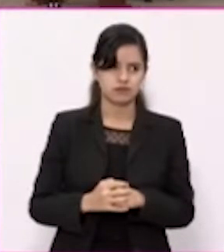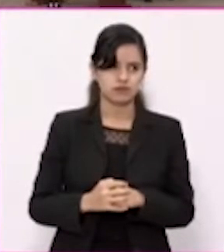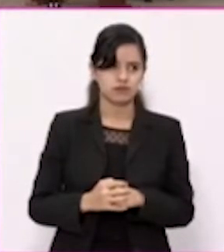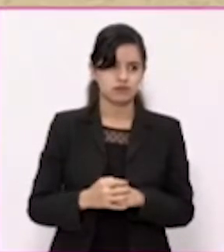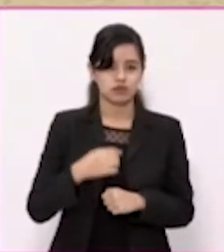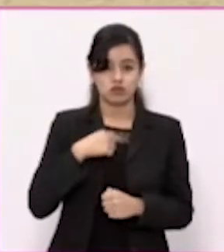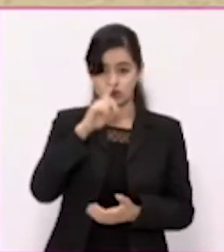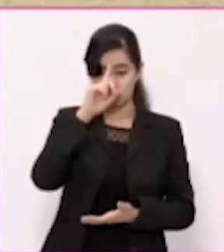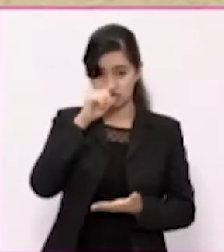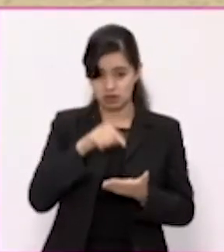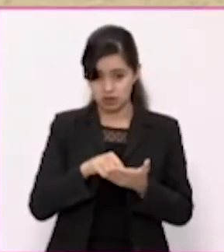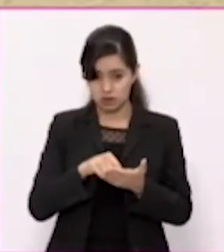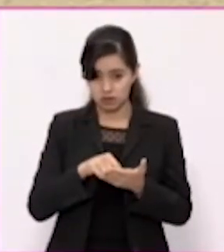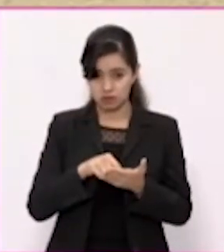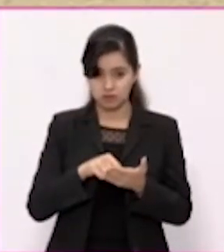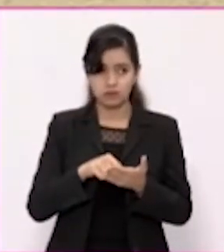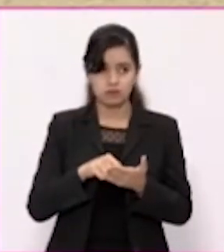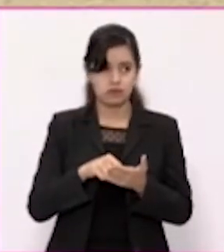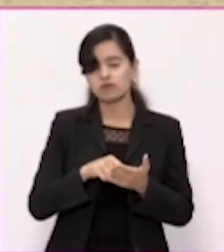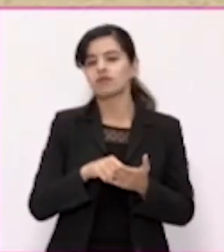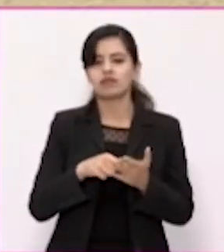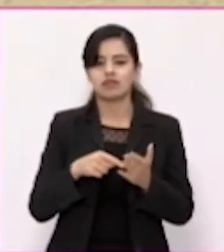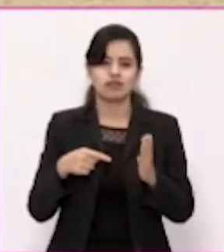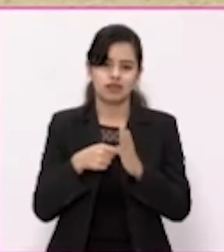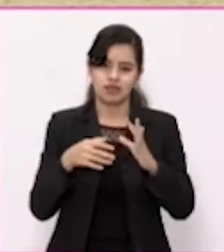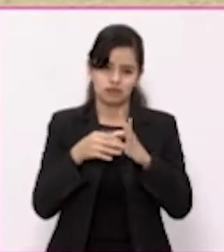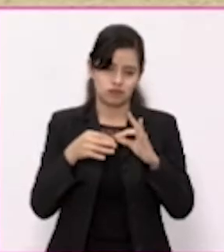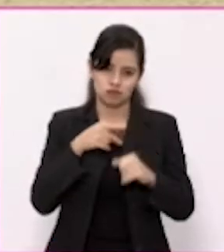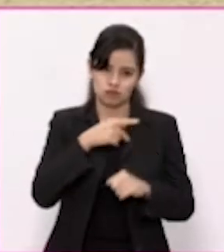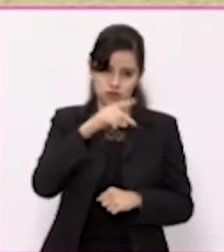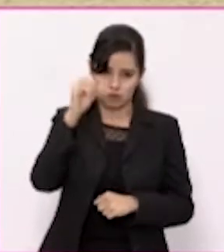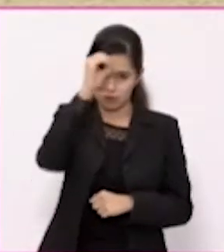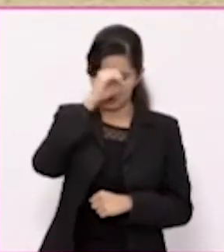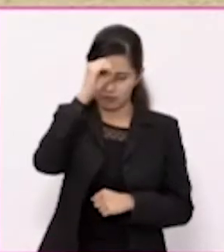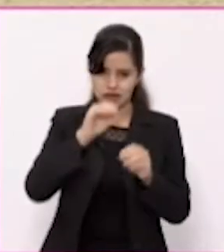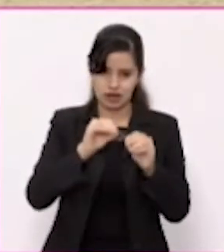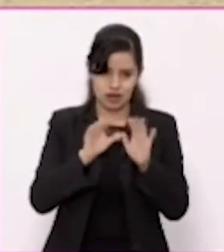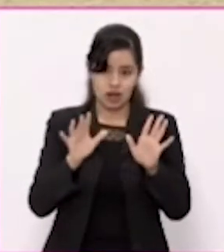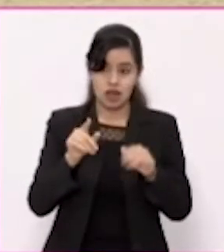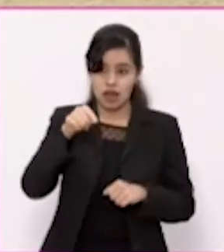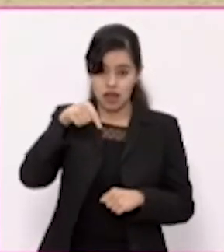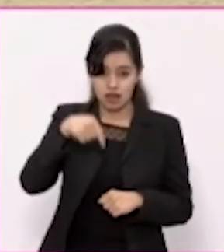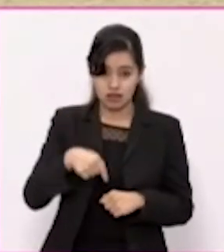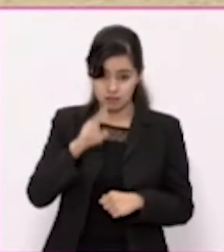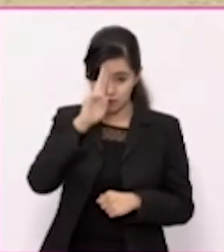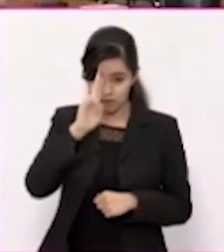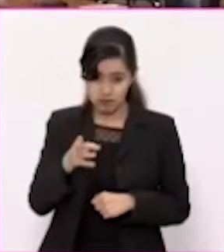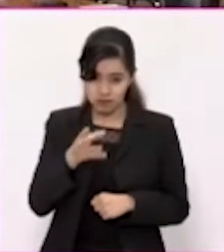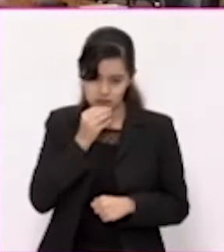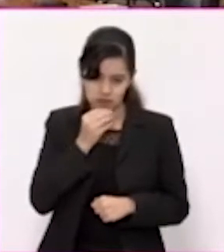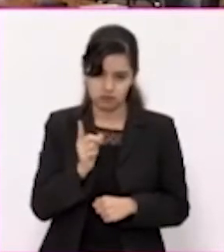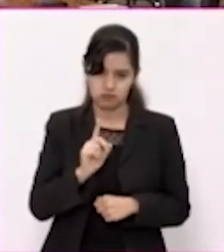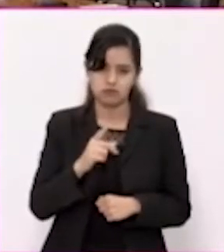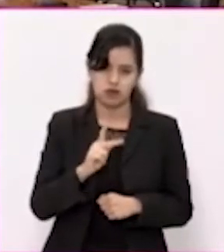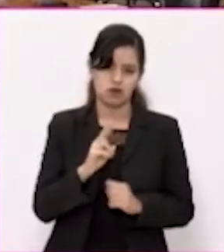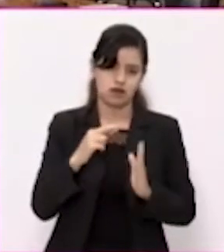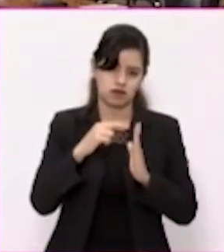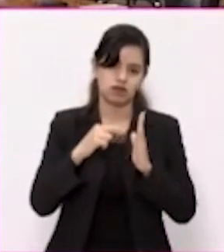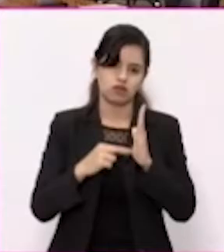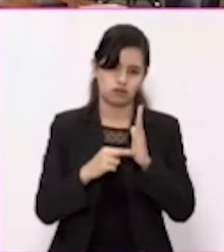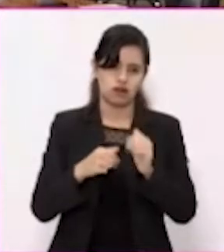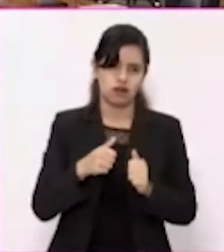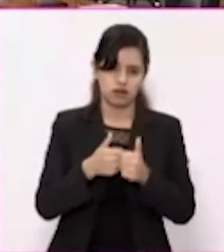creo que las posturas están claras, se entiende, aquí no se censura a nadie, pero hay normas que vigen en